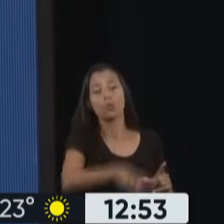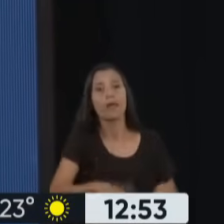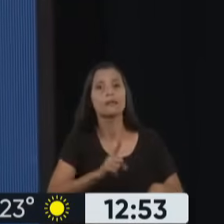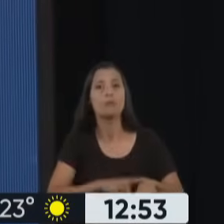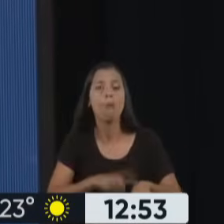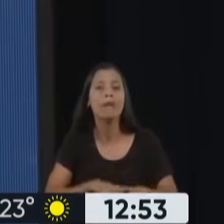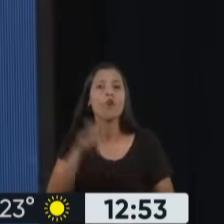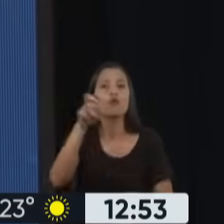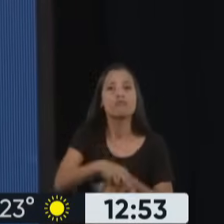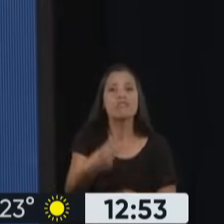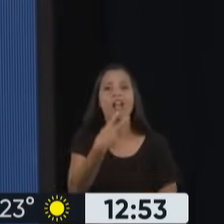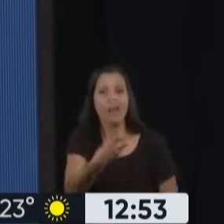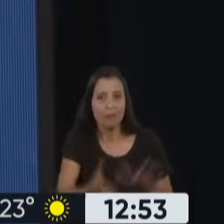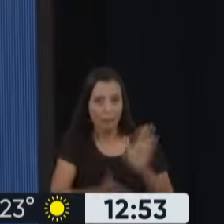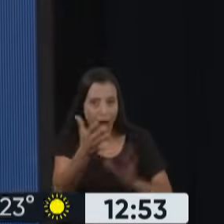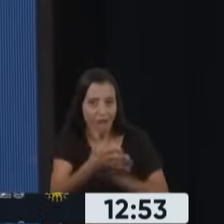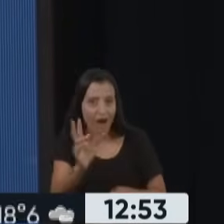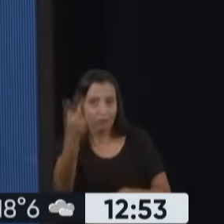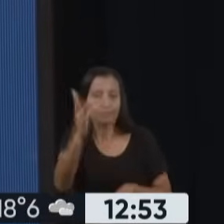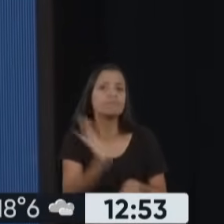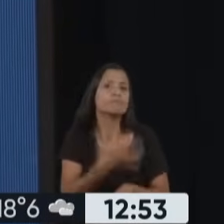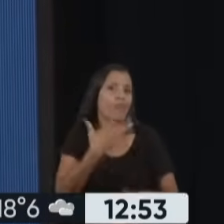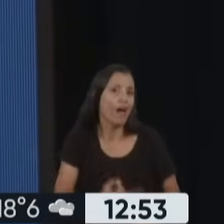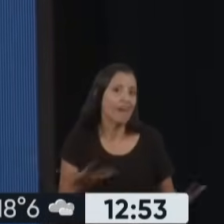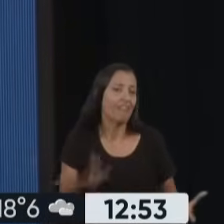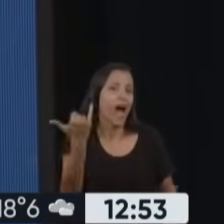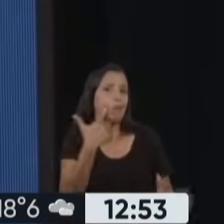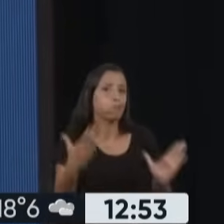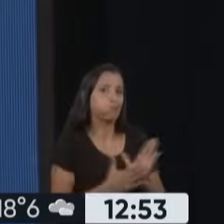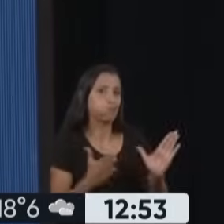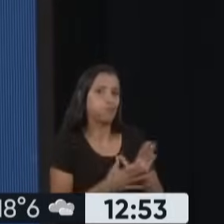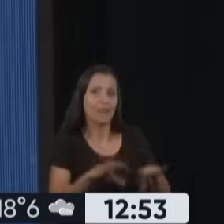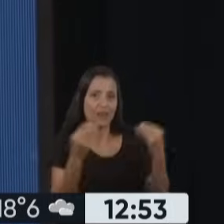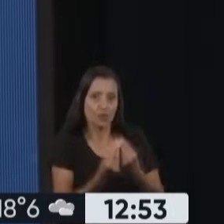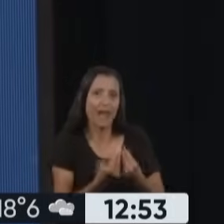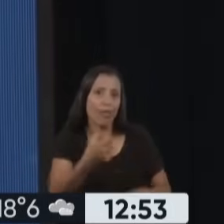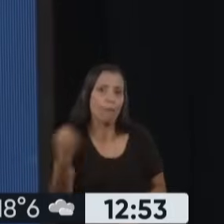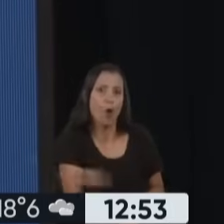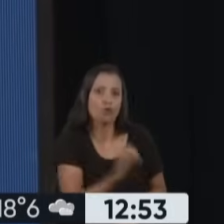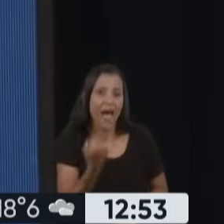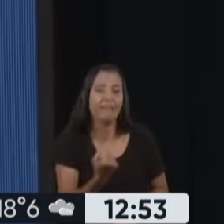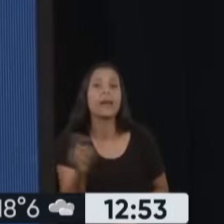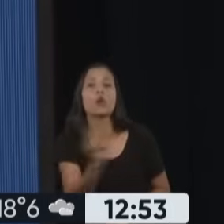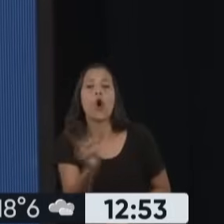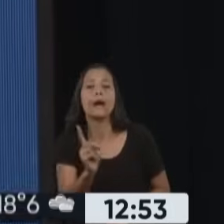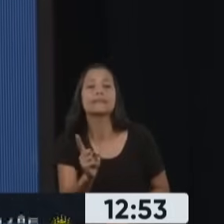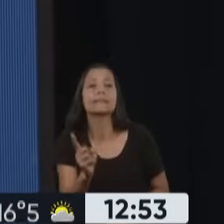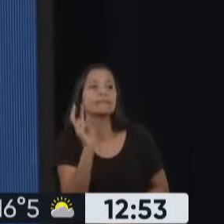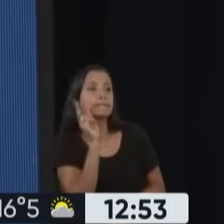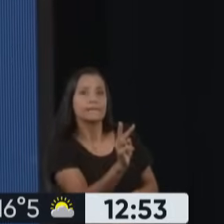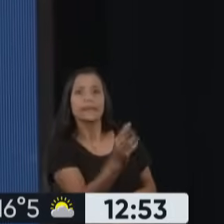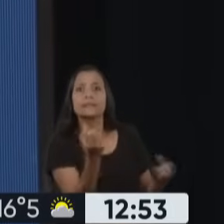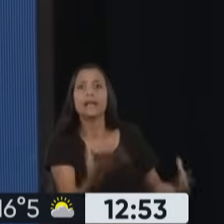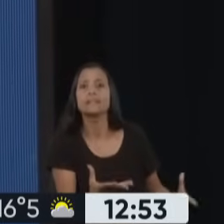eléctrica, digo, el pragmatismo tiene una dosis importante, no dejan de mirar el otro lado de